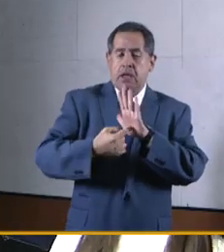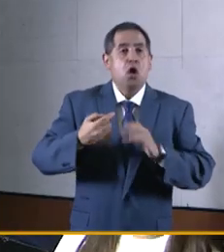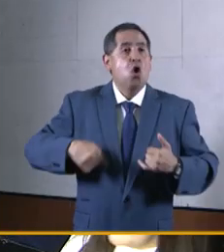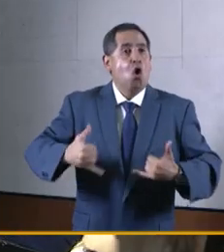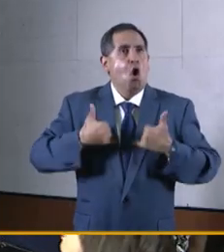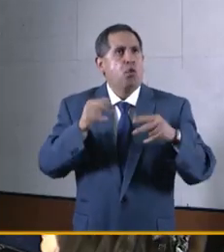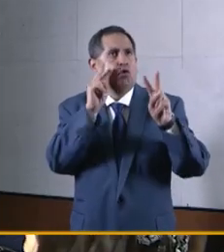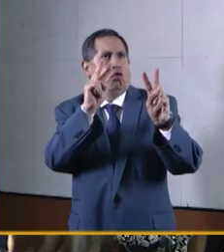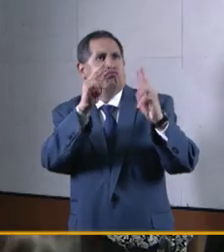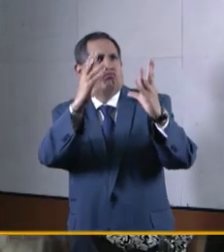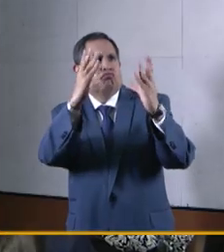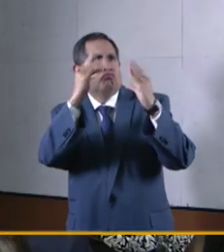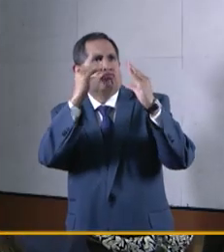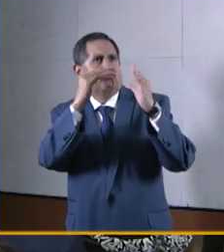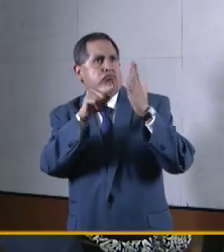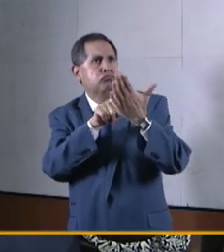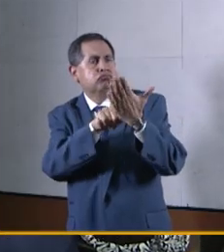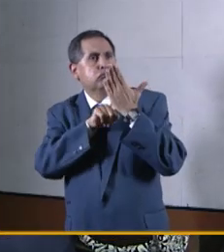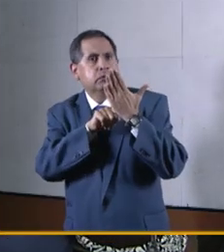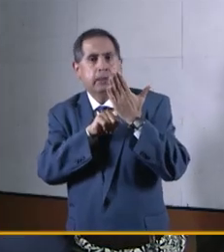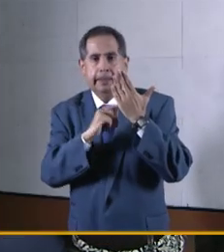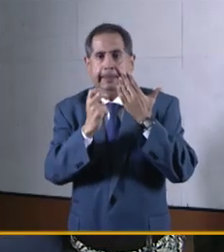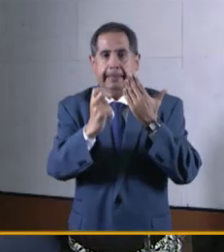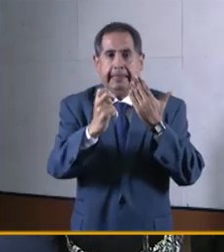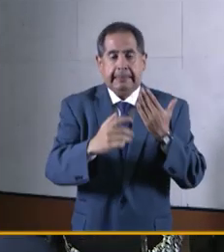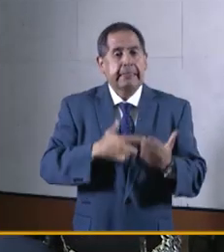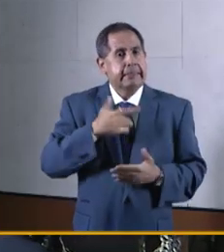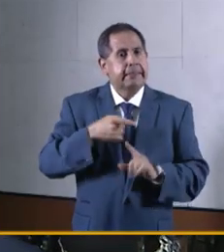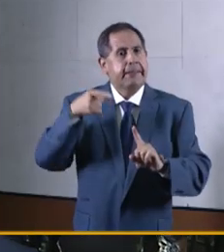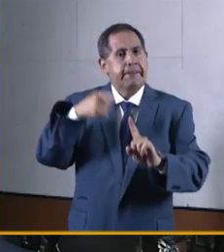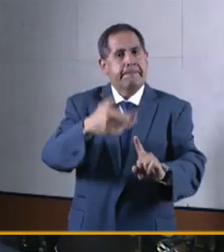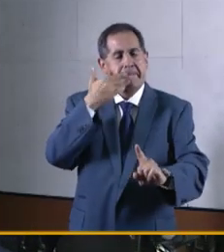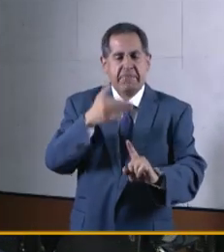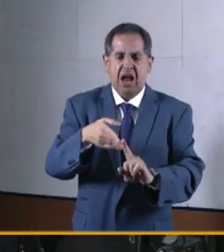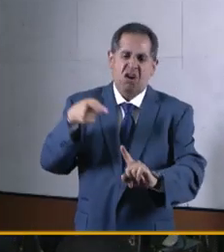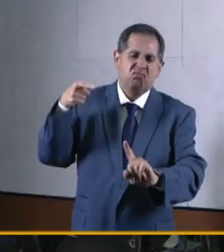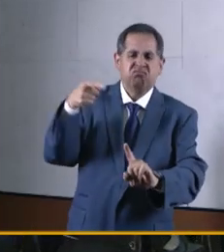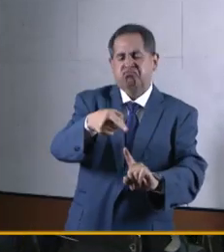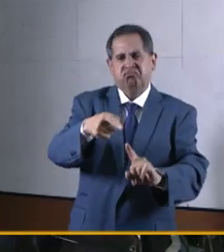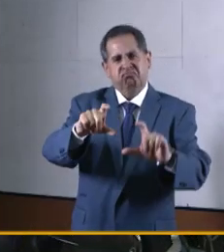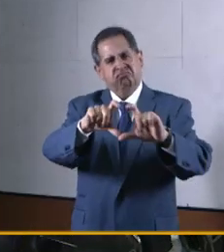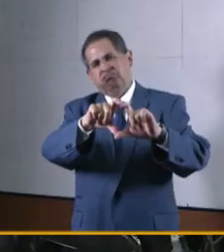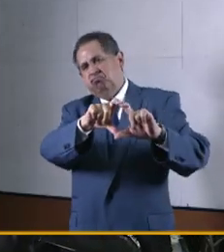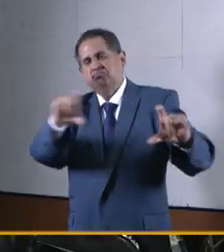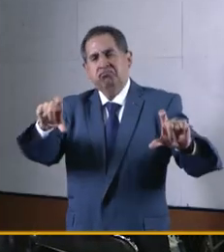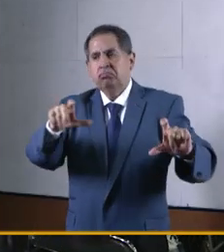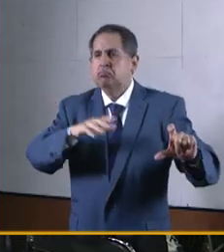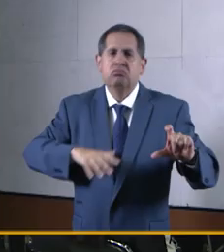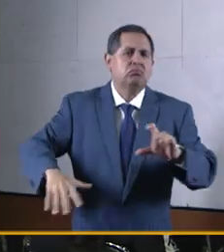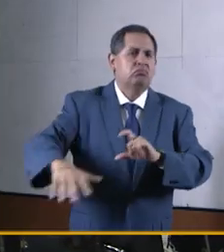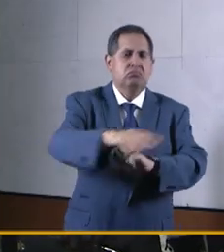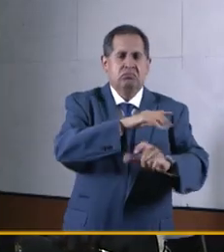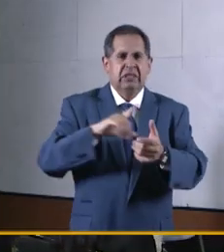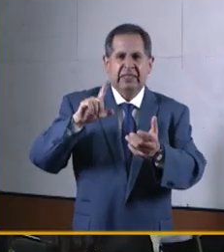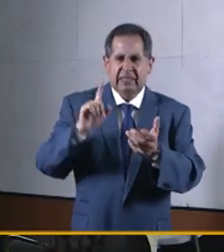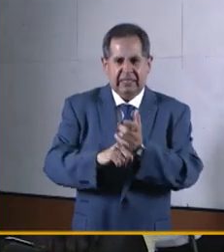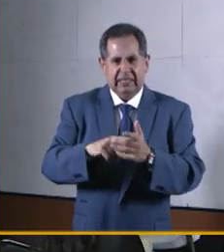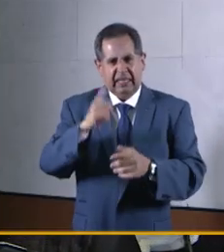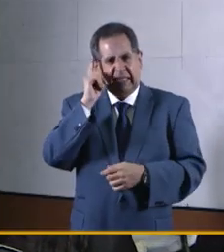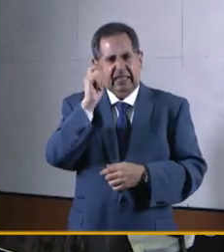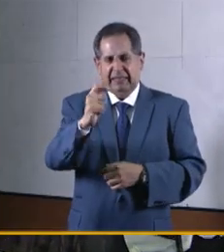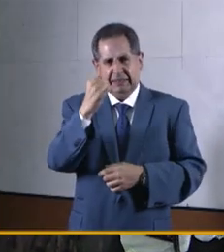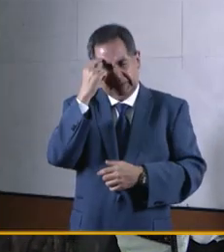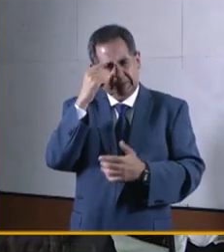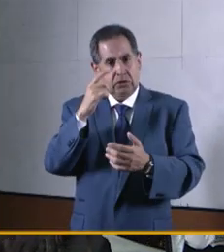y le escuchan así adquiere sentido precisó la leyenda inscrita en torno a la efigie de un